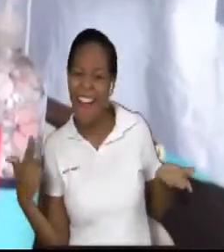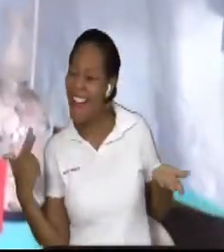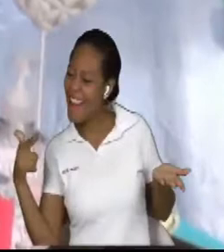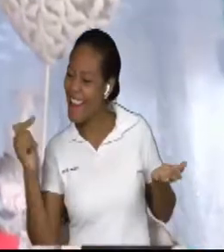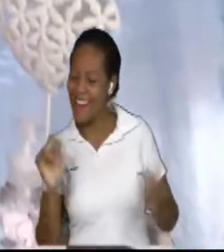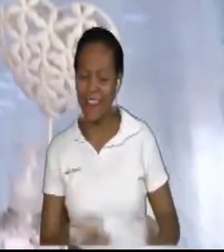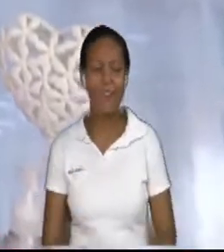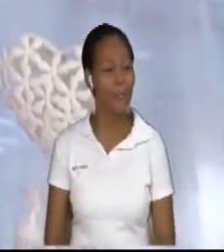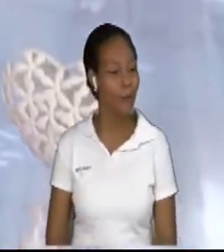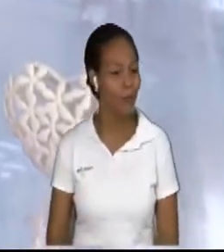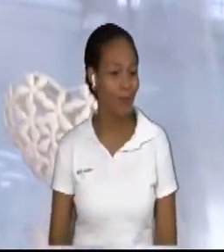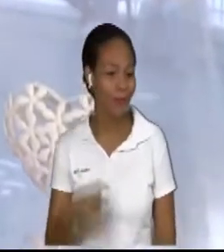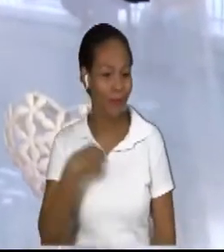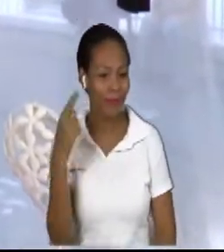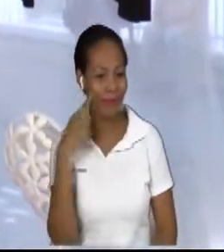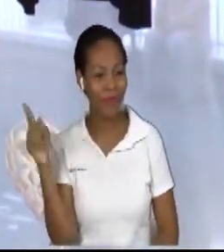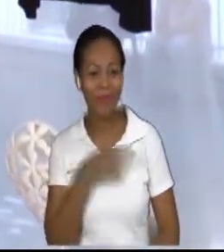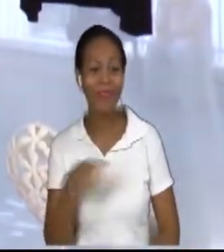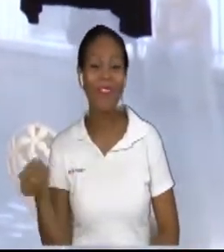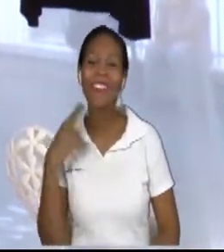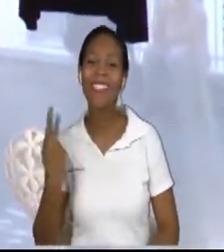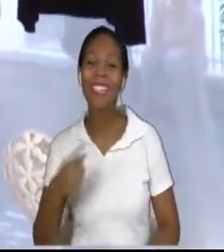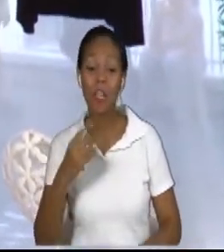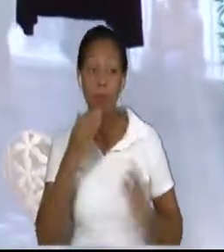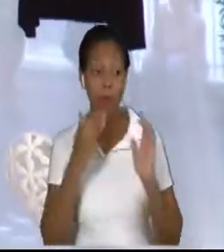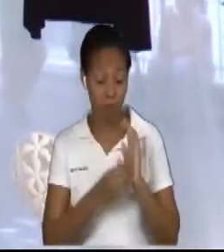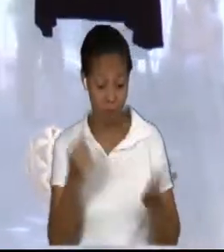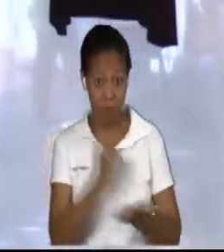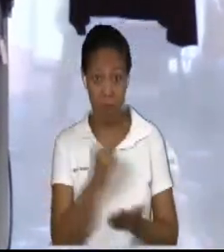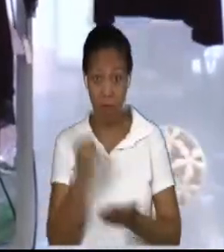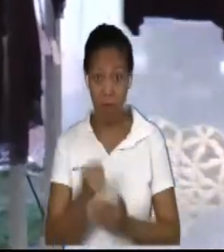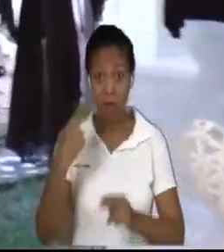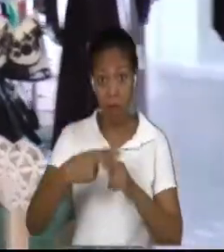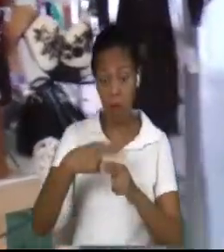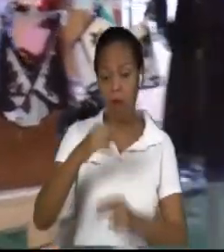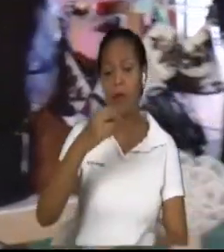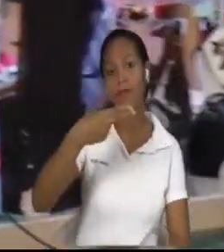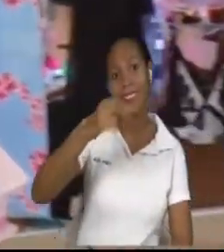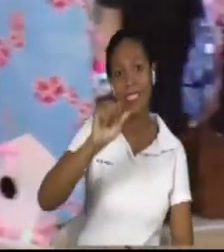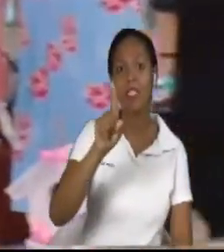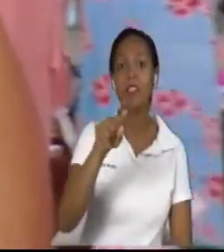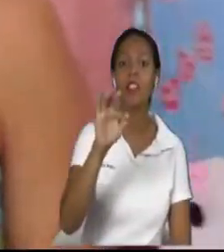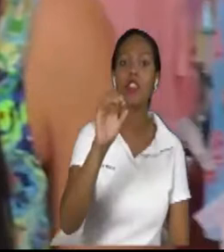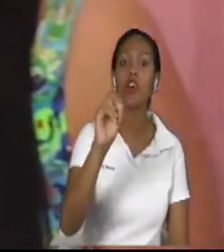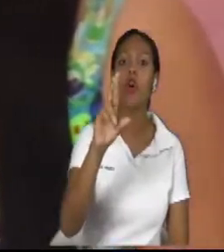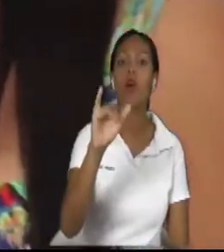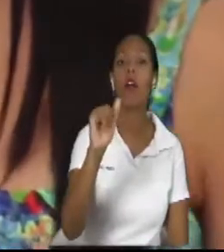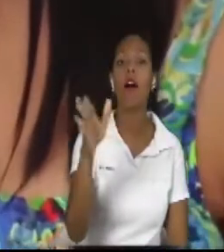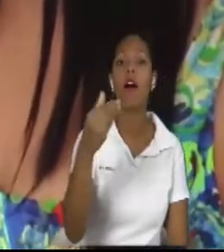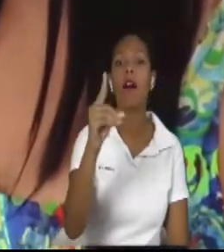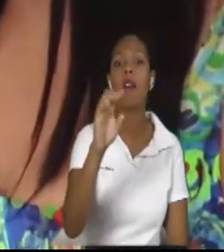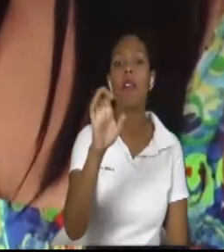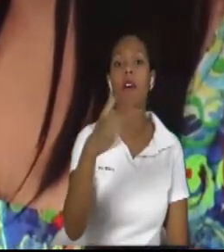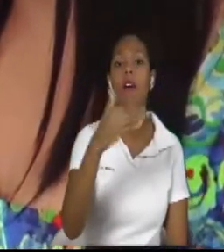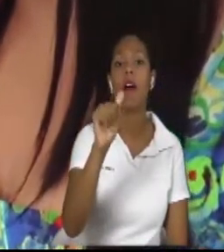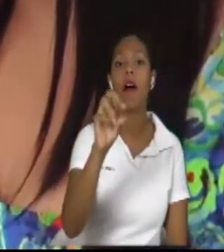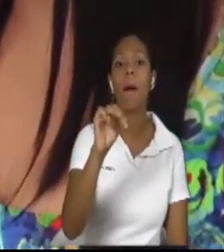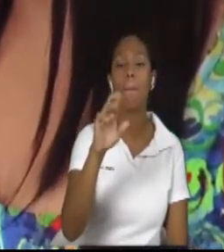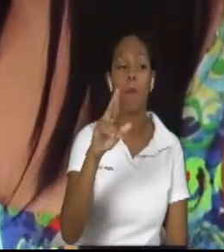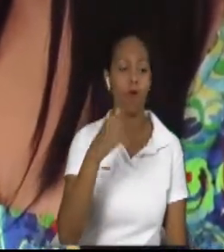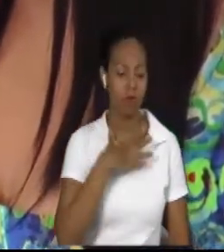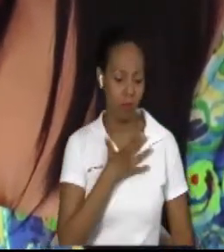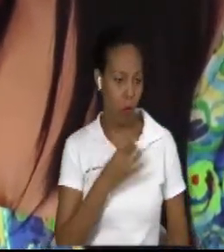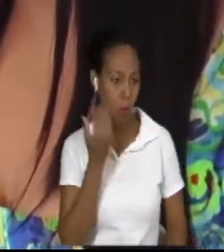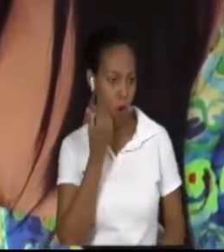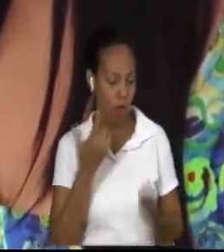Bueno, en el Baúl Rosa encontramos una marca que se llama Historia de Amor y manejamos lencería femenina, pijamas